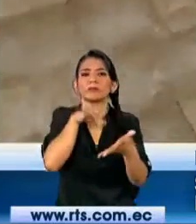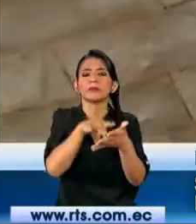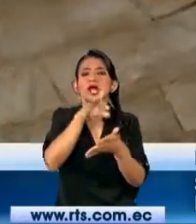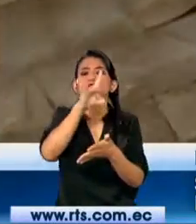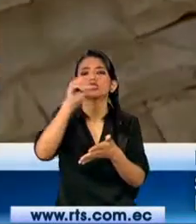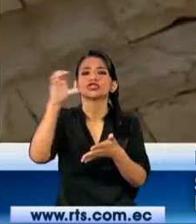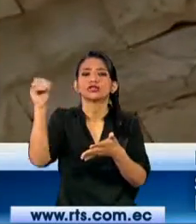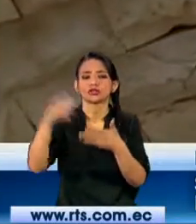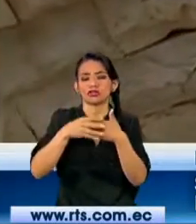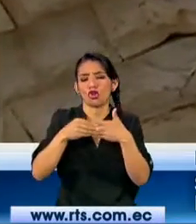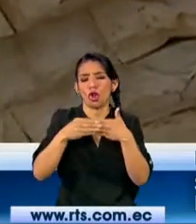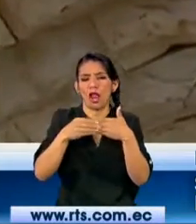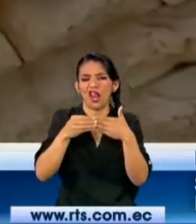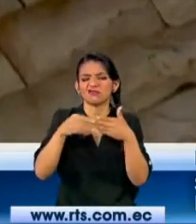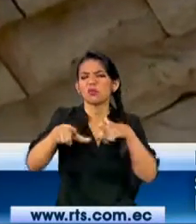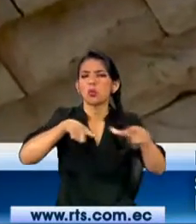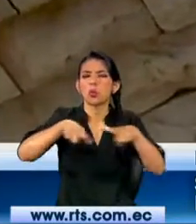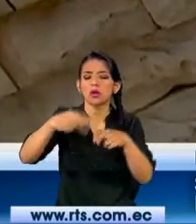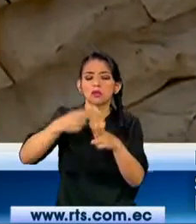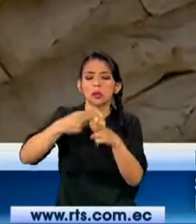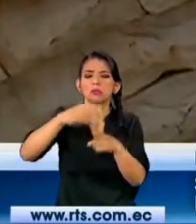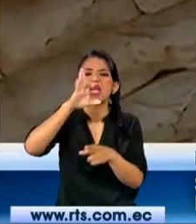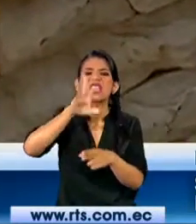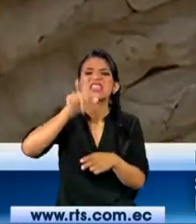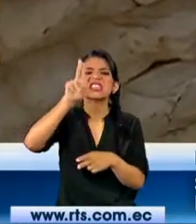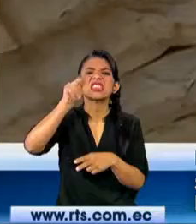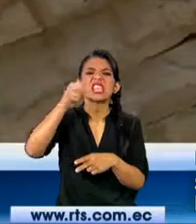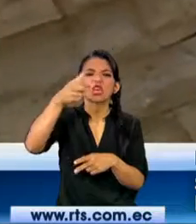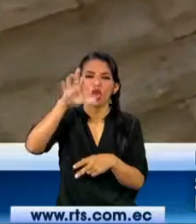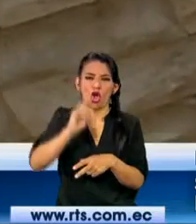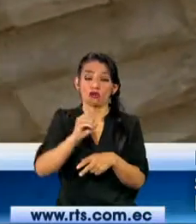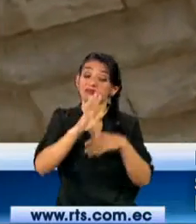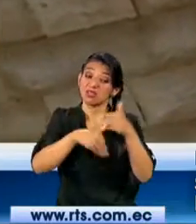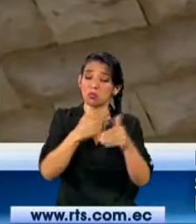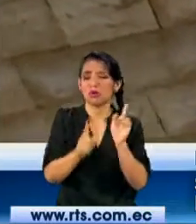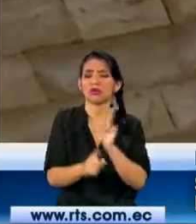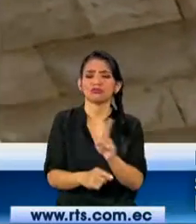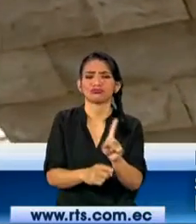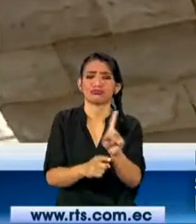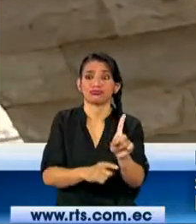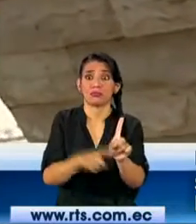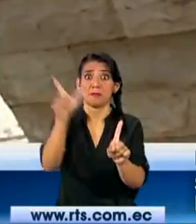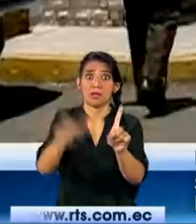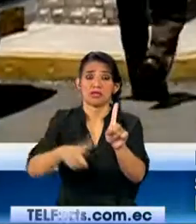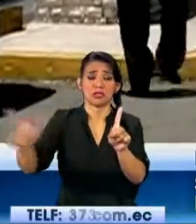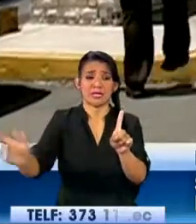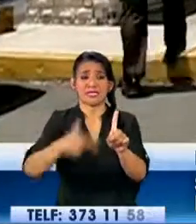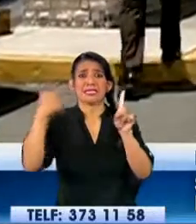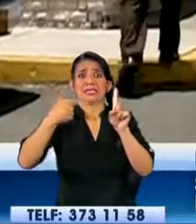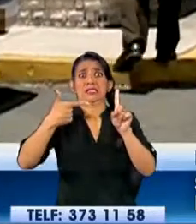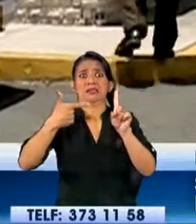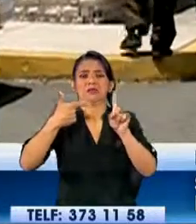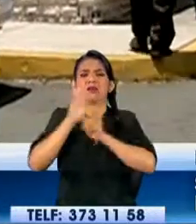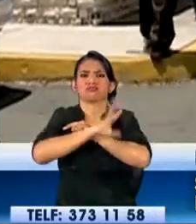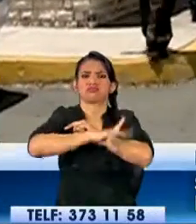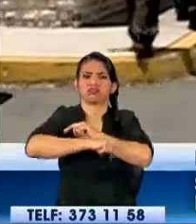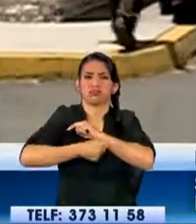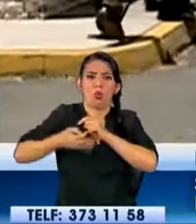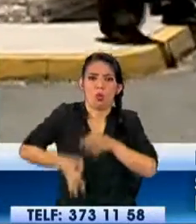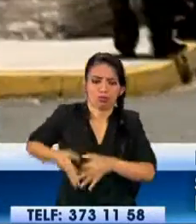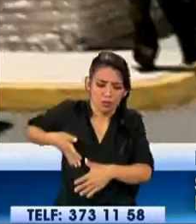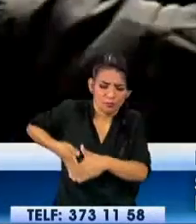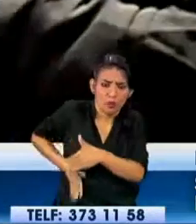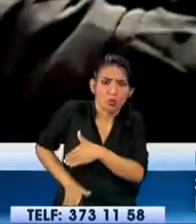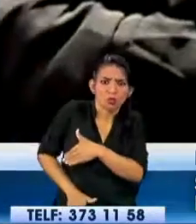Cuando estaba cerca de la oficina fue abordado por varios sujetos que con arma en mano le obligaron a entregar el dinero que llevaba en uno de los bolsillos